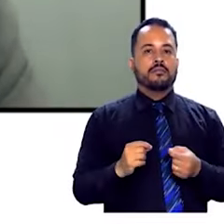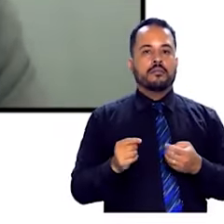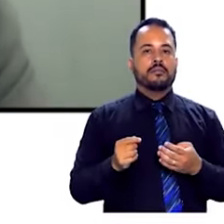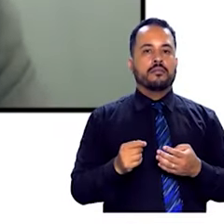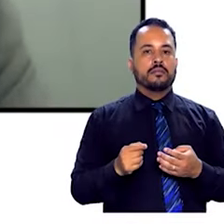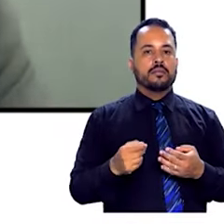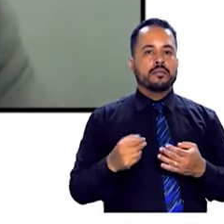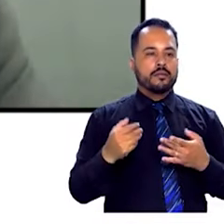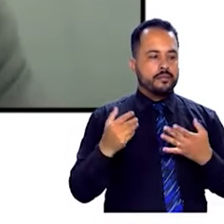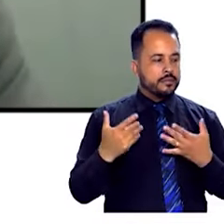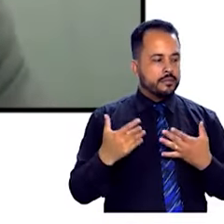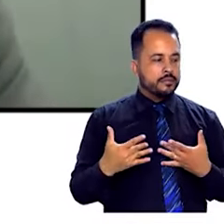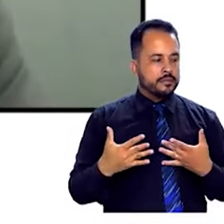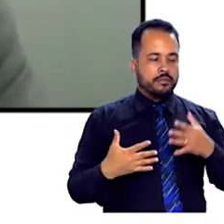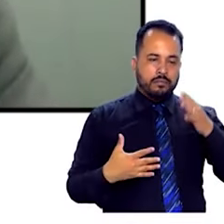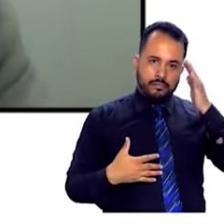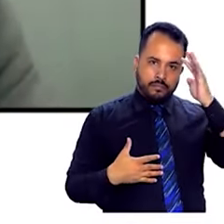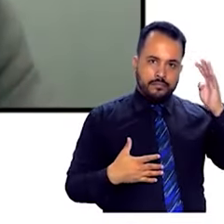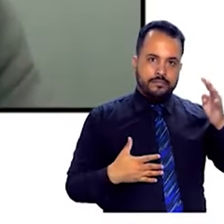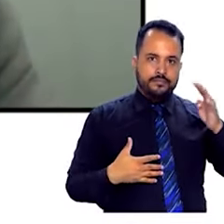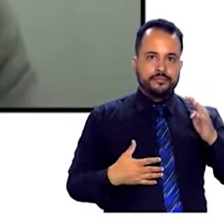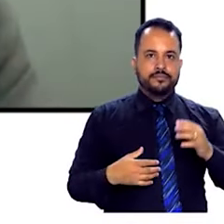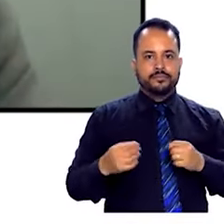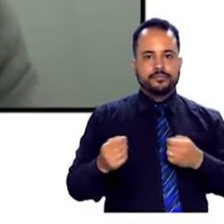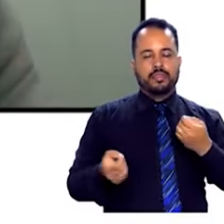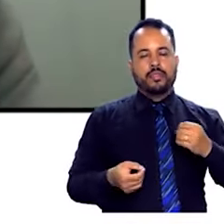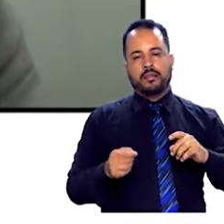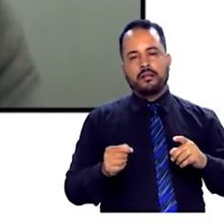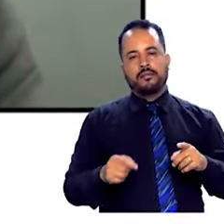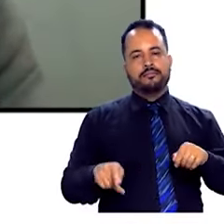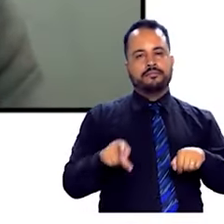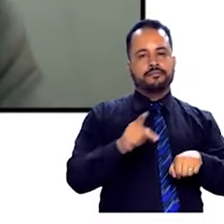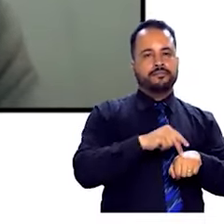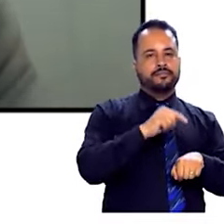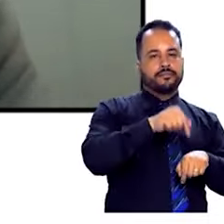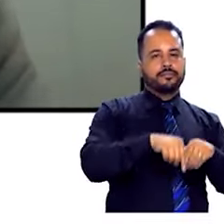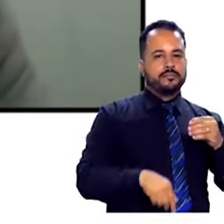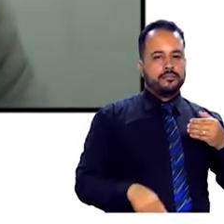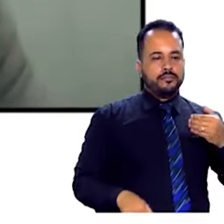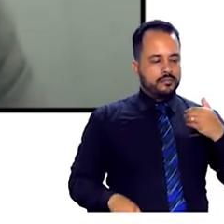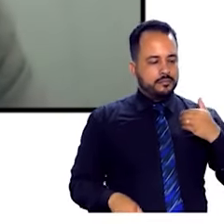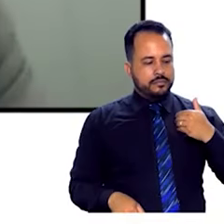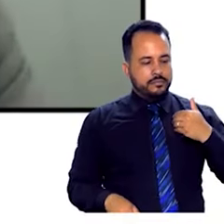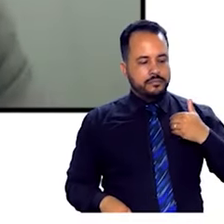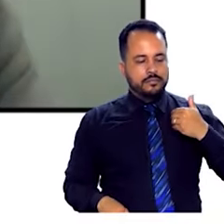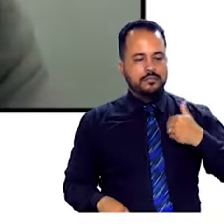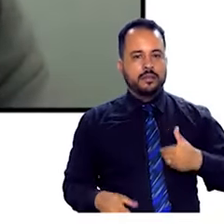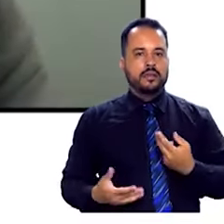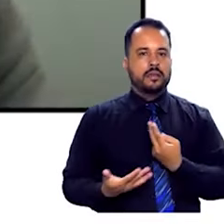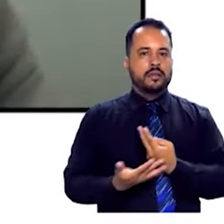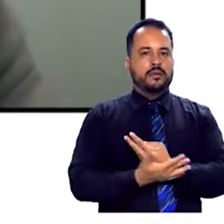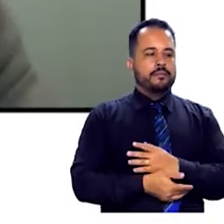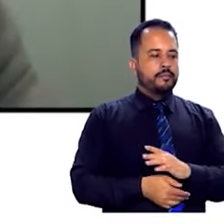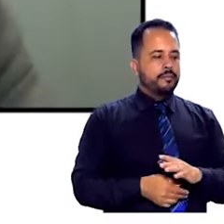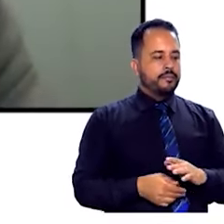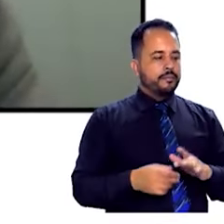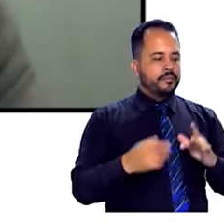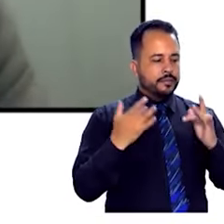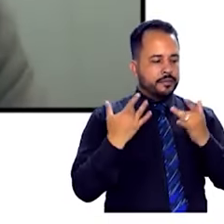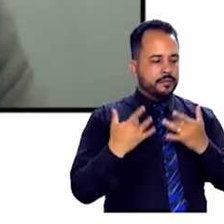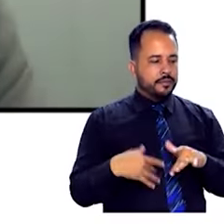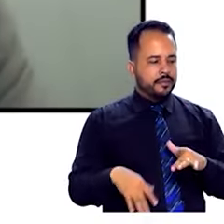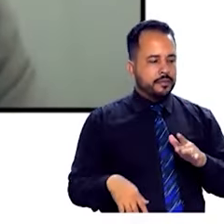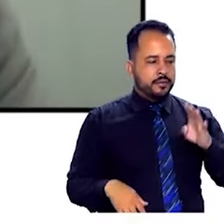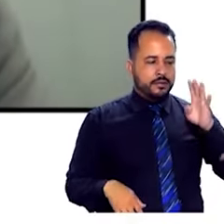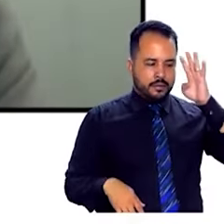dice Son los principios que guían la interpretación aplicación Y eso en un tribunal que tiene cierta ambiguedad sobre su rol